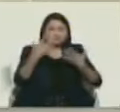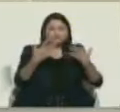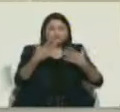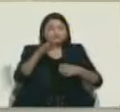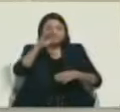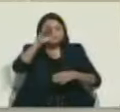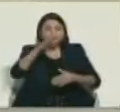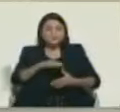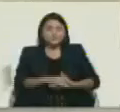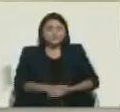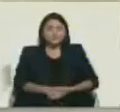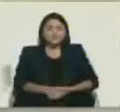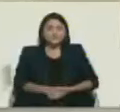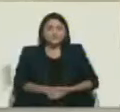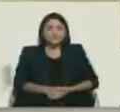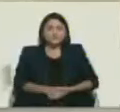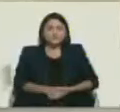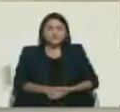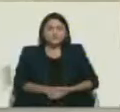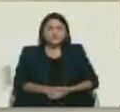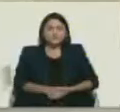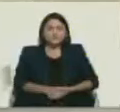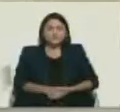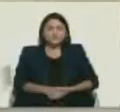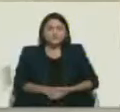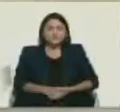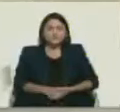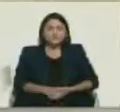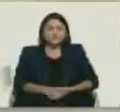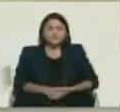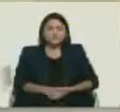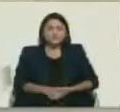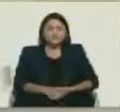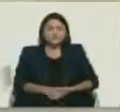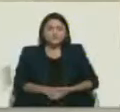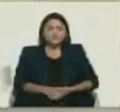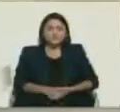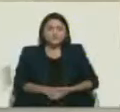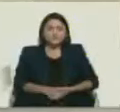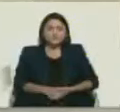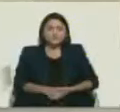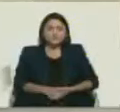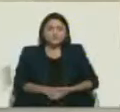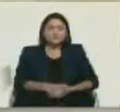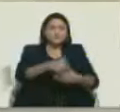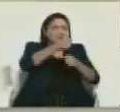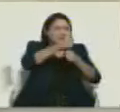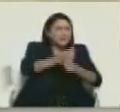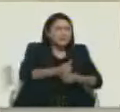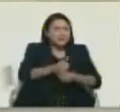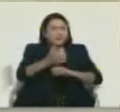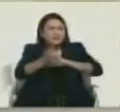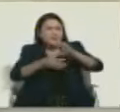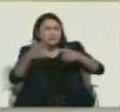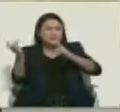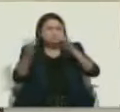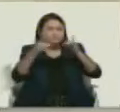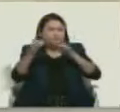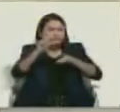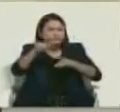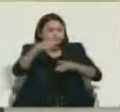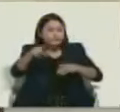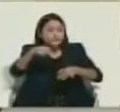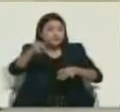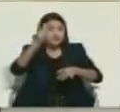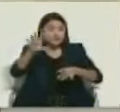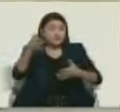a quienes dicen que van hasta el final a pesar de su situación jurídica. Se esperan situaciones de guarimba, de violencia en el